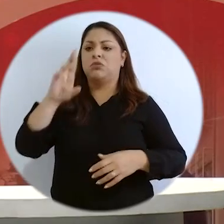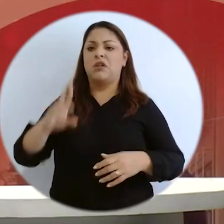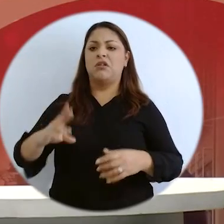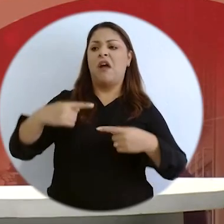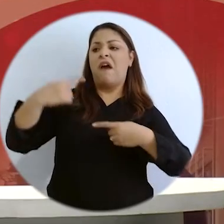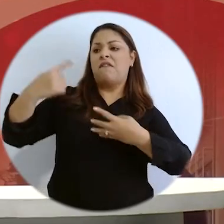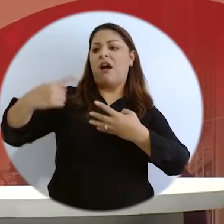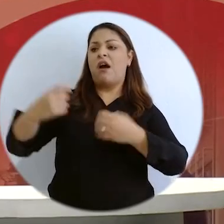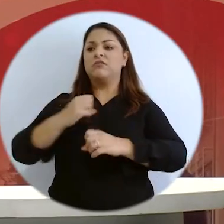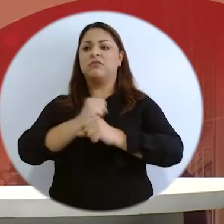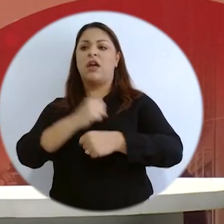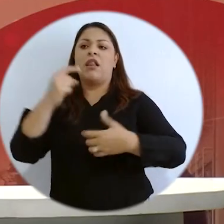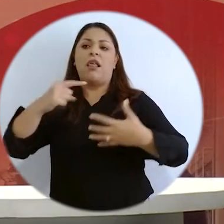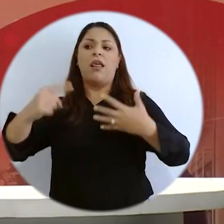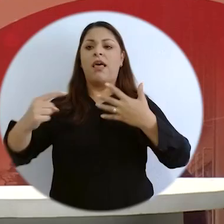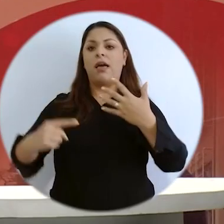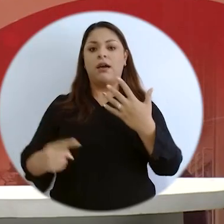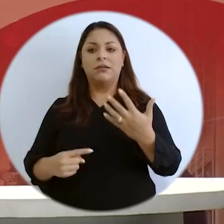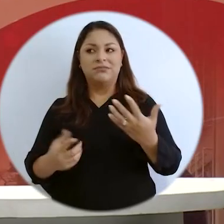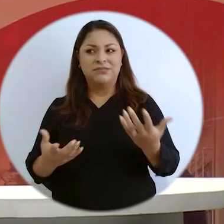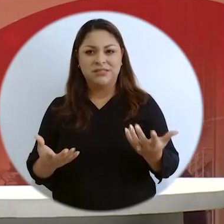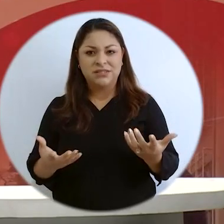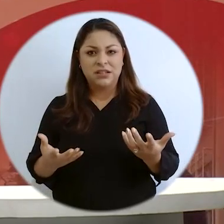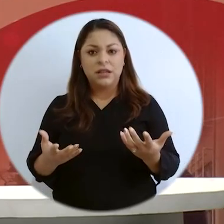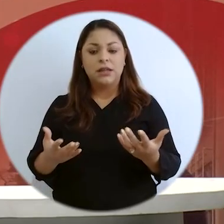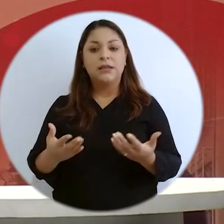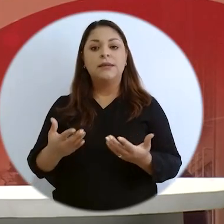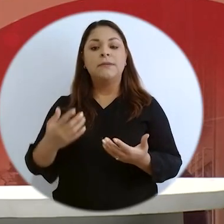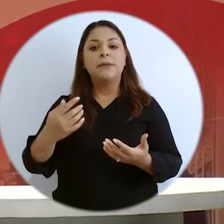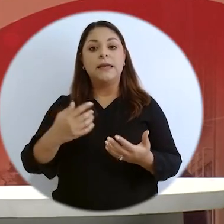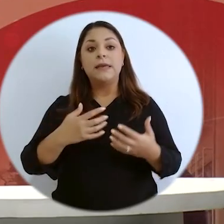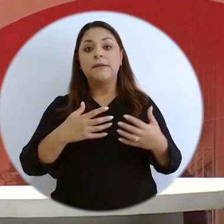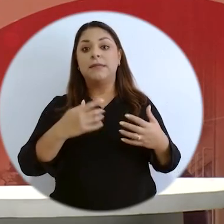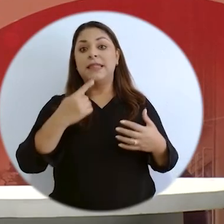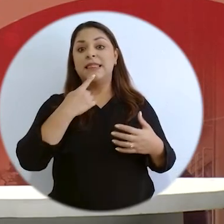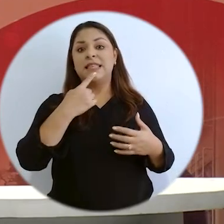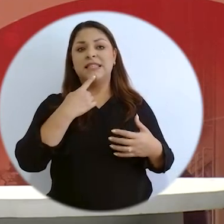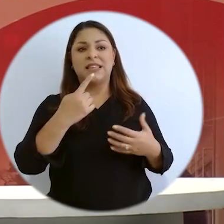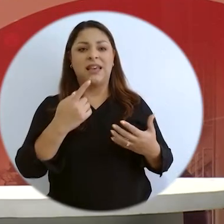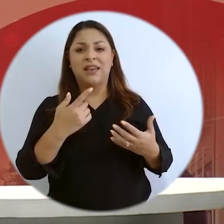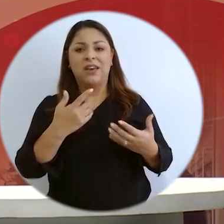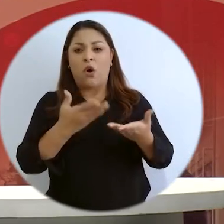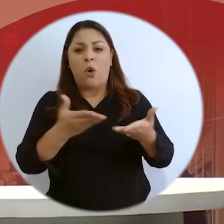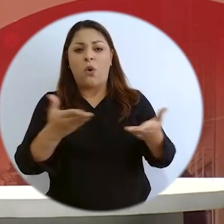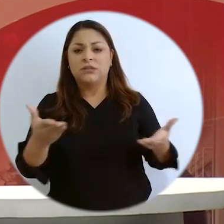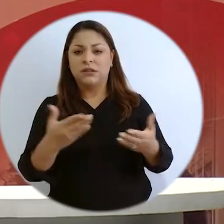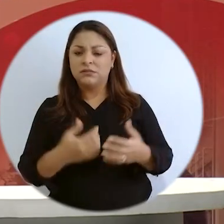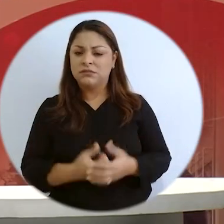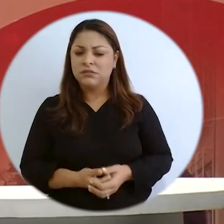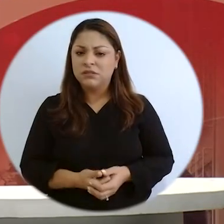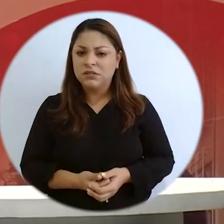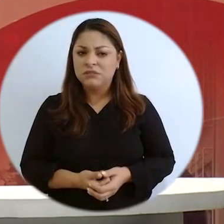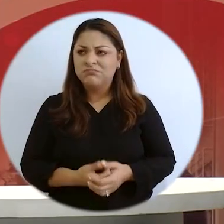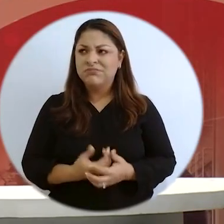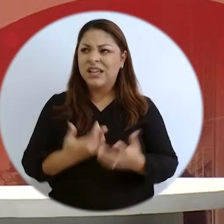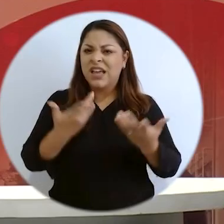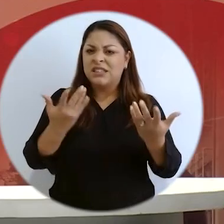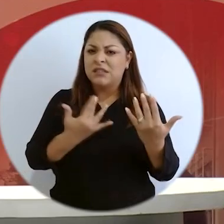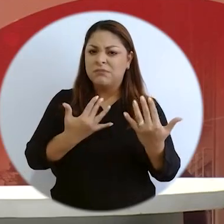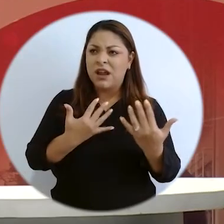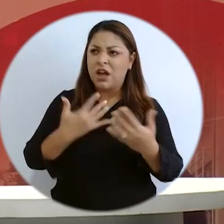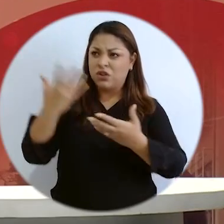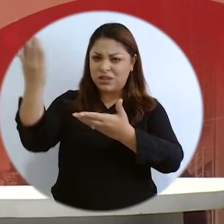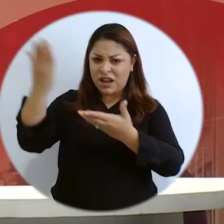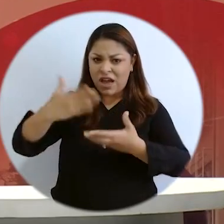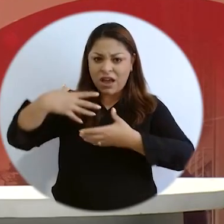en el Silicon Valley, vamos a traer a producir semiconductores, y que la mano de obra crece en los árboles, o es porque